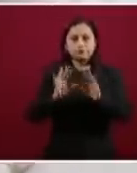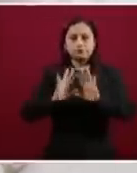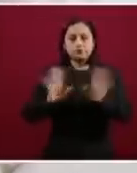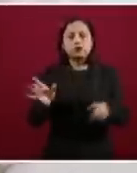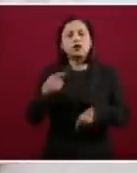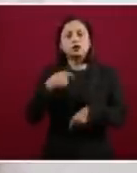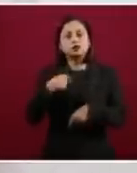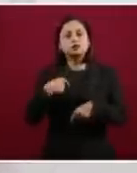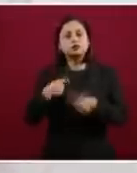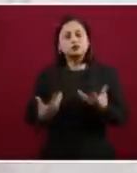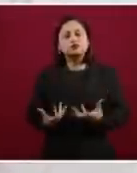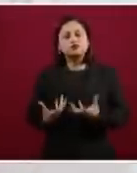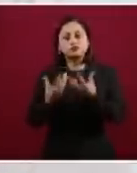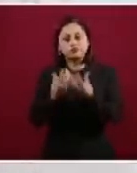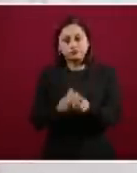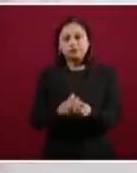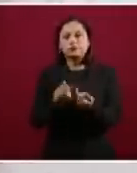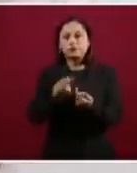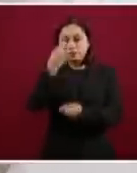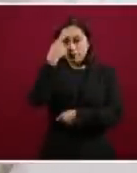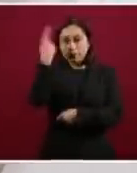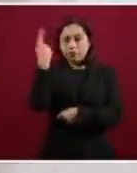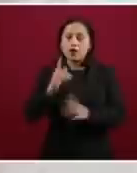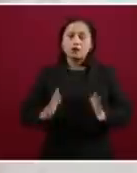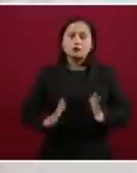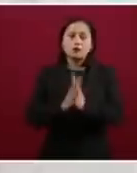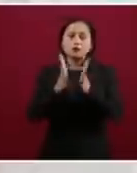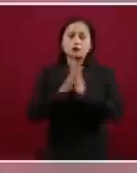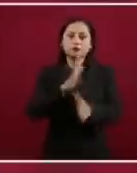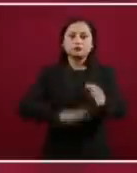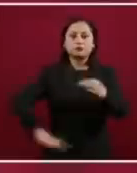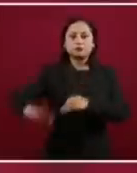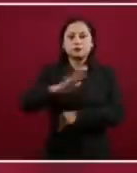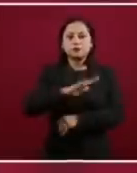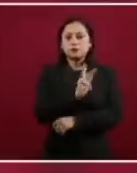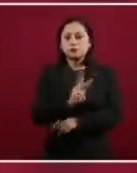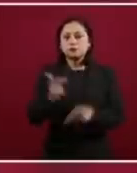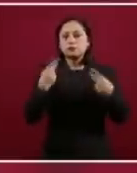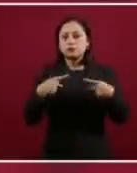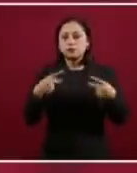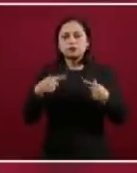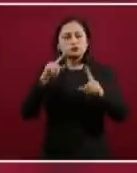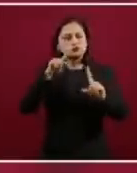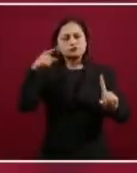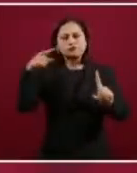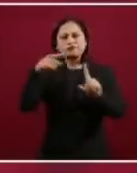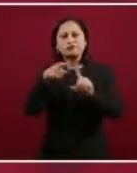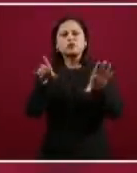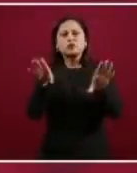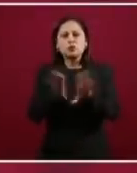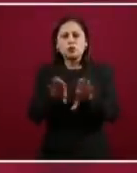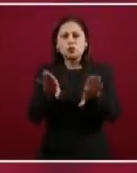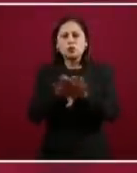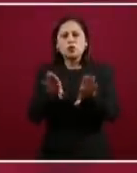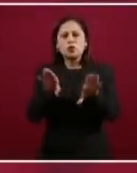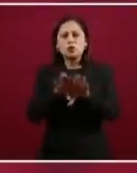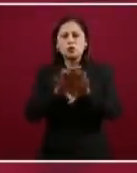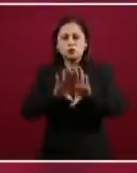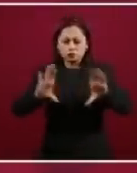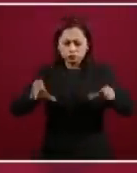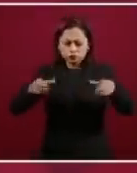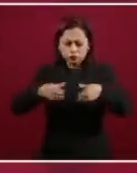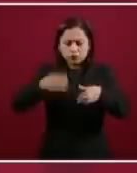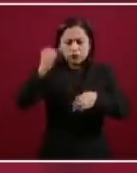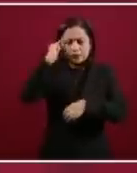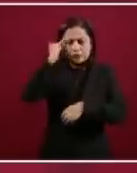esta jornada de participación ciudadana, de manera específica, se va a realizar la consulta indígena,